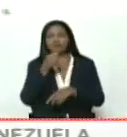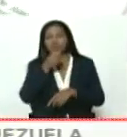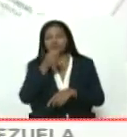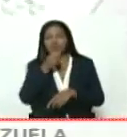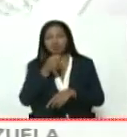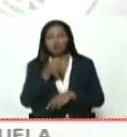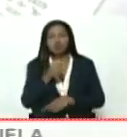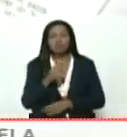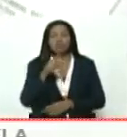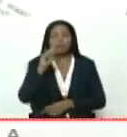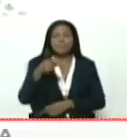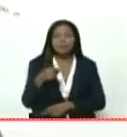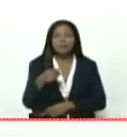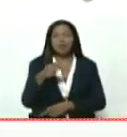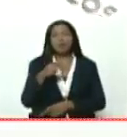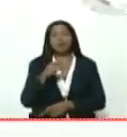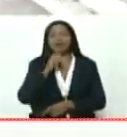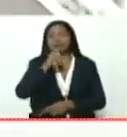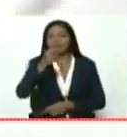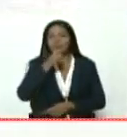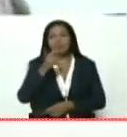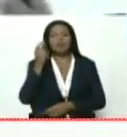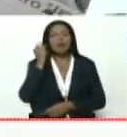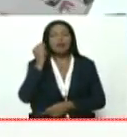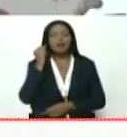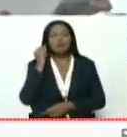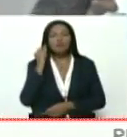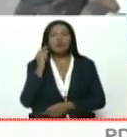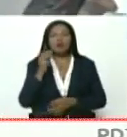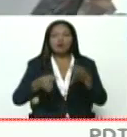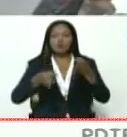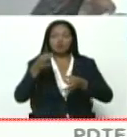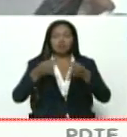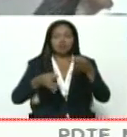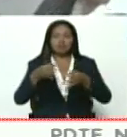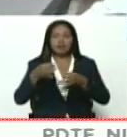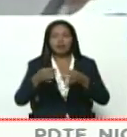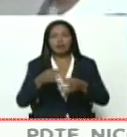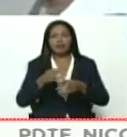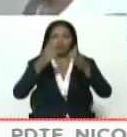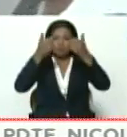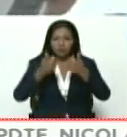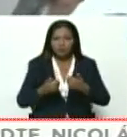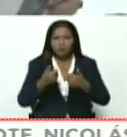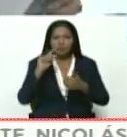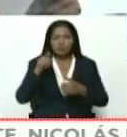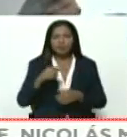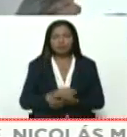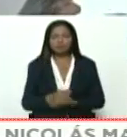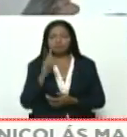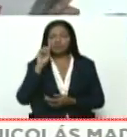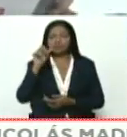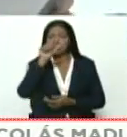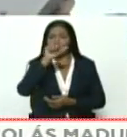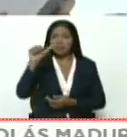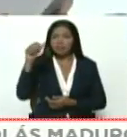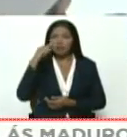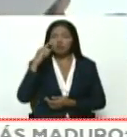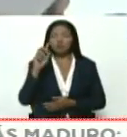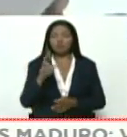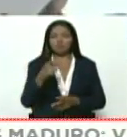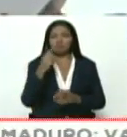Varela. Bienvenida a la reforma del sistema judicial, dice Iris. Y viene un artículo, miren este artículo, yo lo